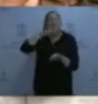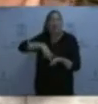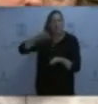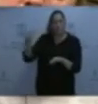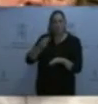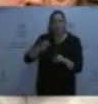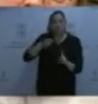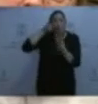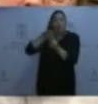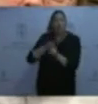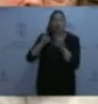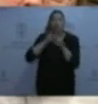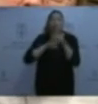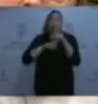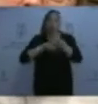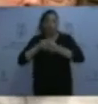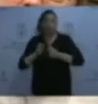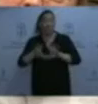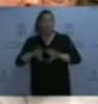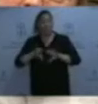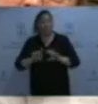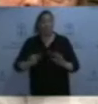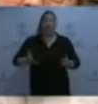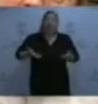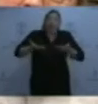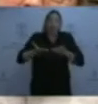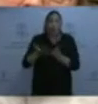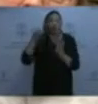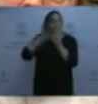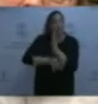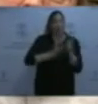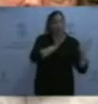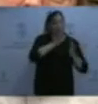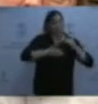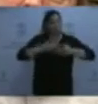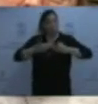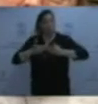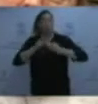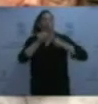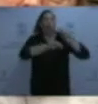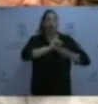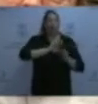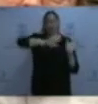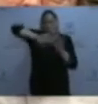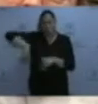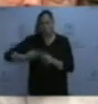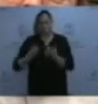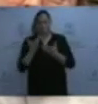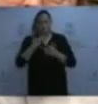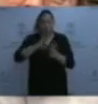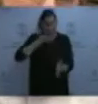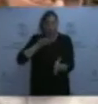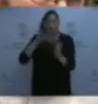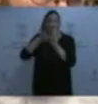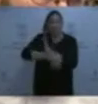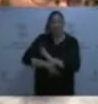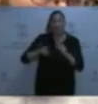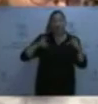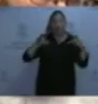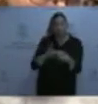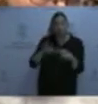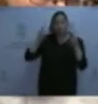ayudar en el proceso de aprendizaje, se harían al principio y a lo largo del proceso y no al final. Si el objetivo fuera mejorar nuestra educación, no se recortaría